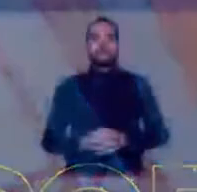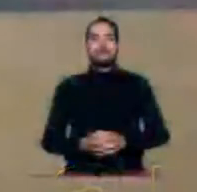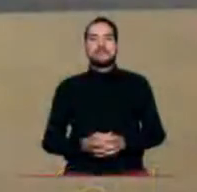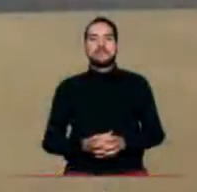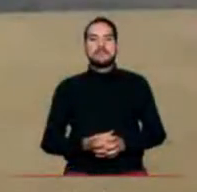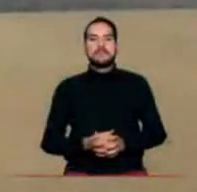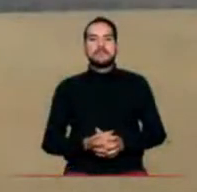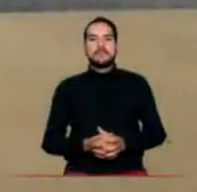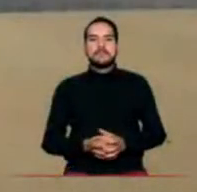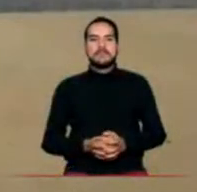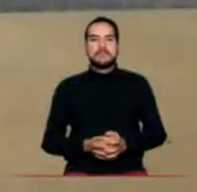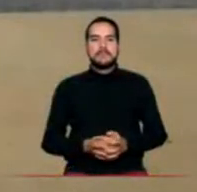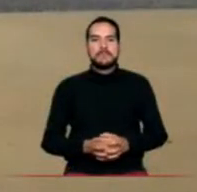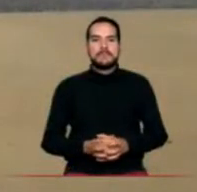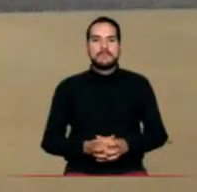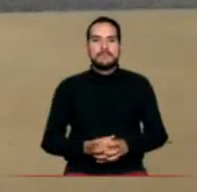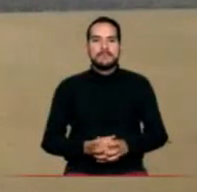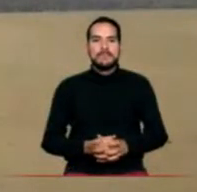¿Me avisas?